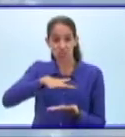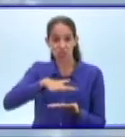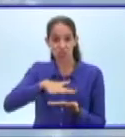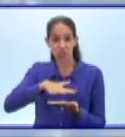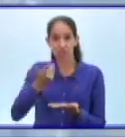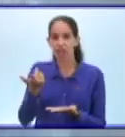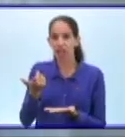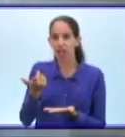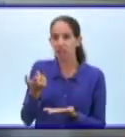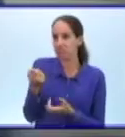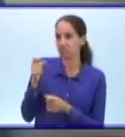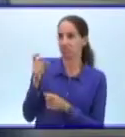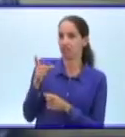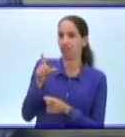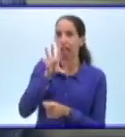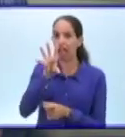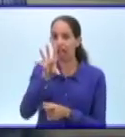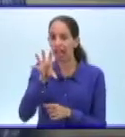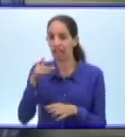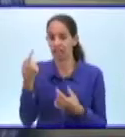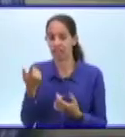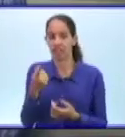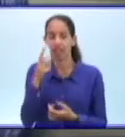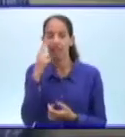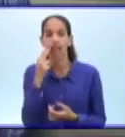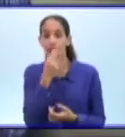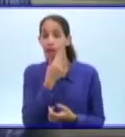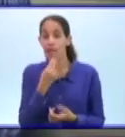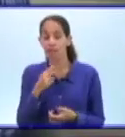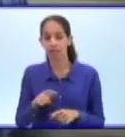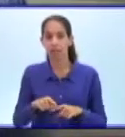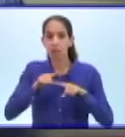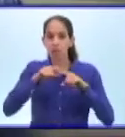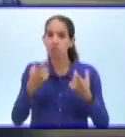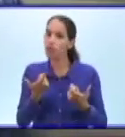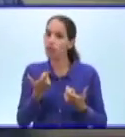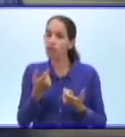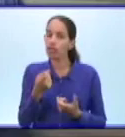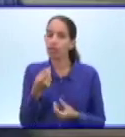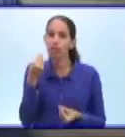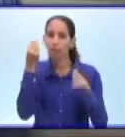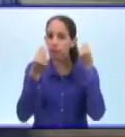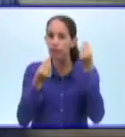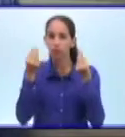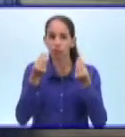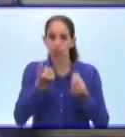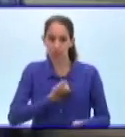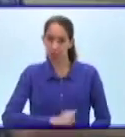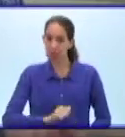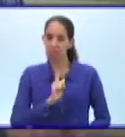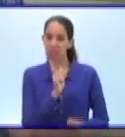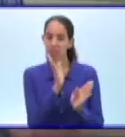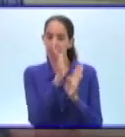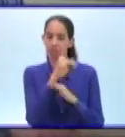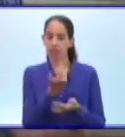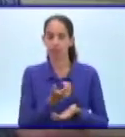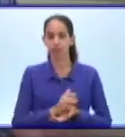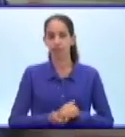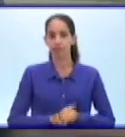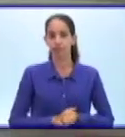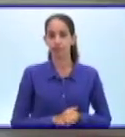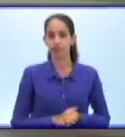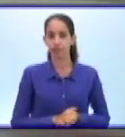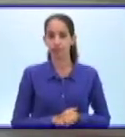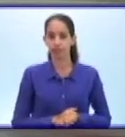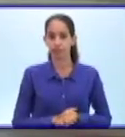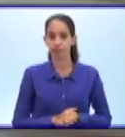abandonó. No lo abandonó, no estuvo de acuerdo con él una serie de cosas. Carmen le reprochaba y Martí le refutaba.